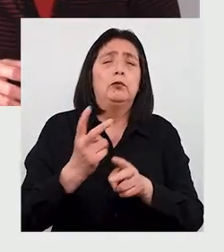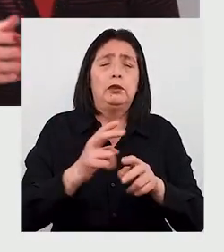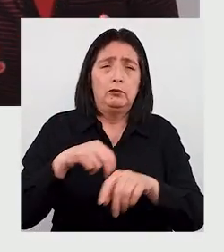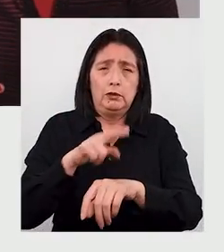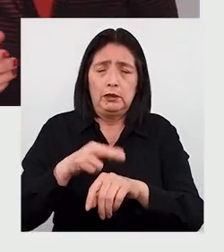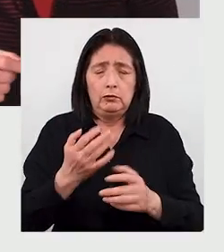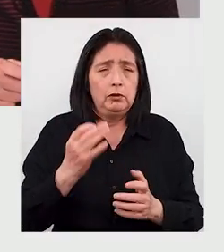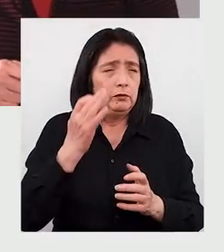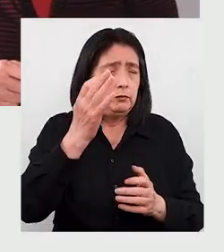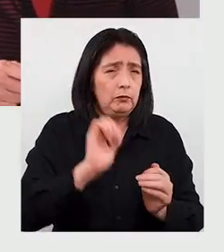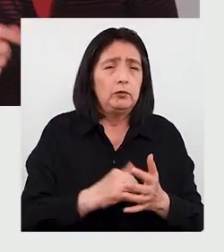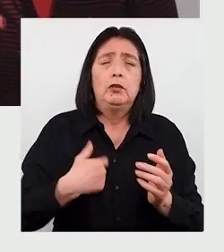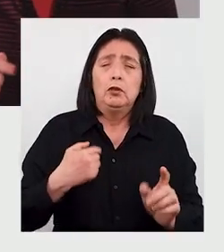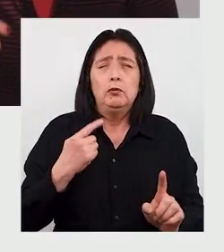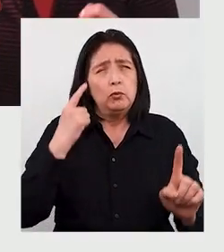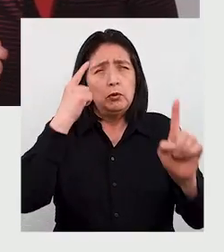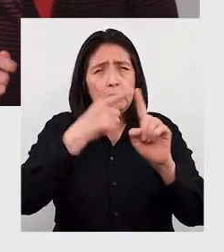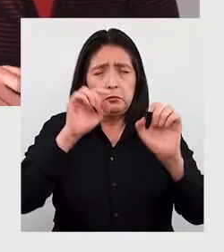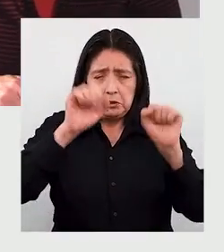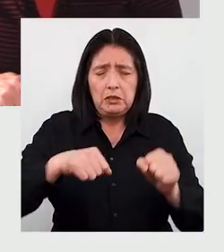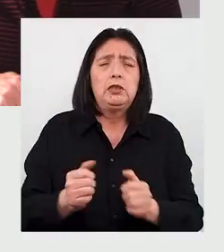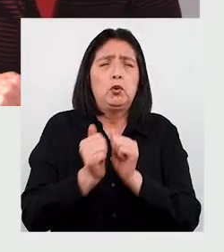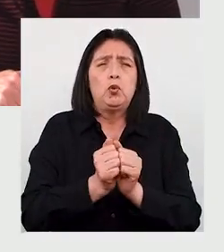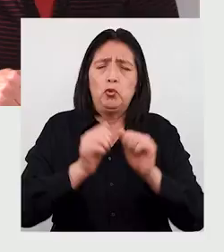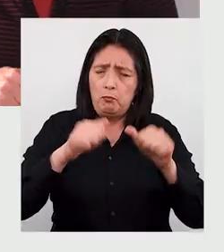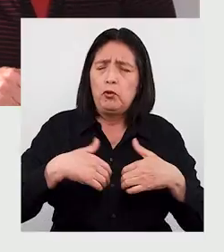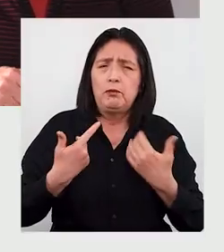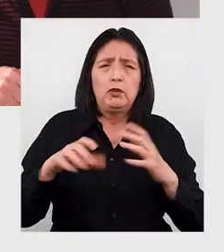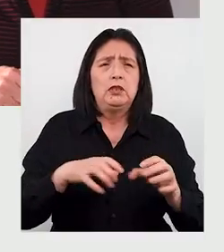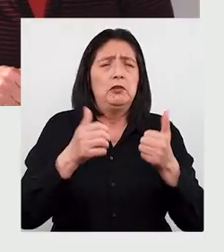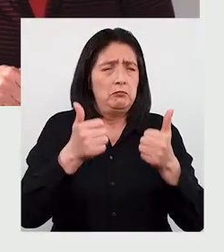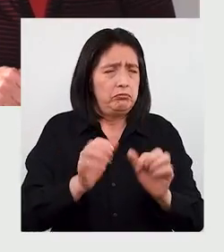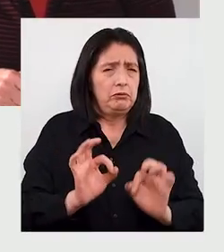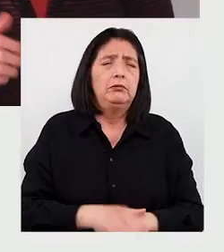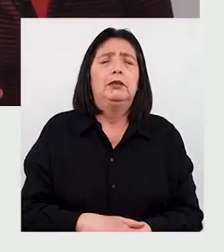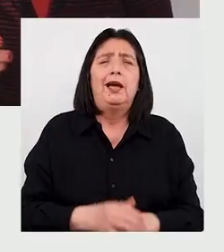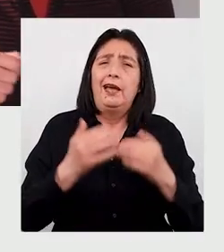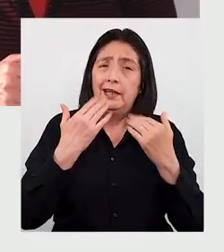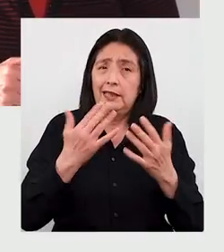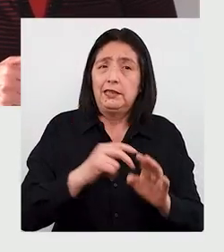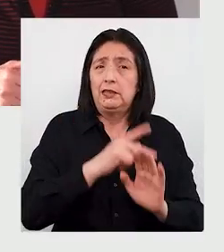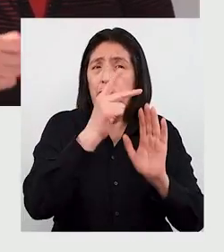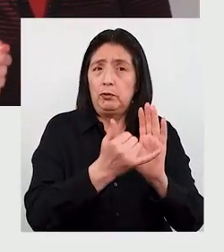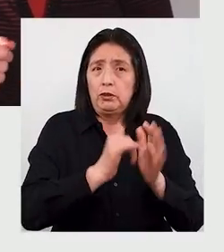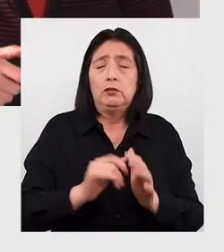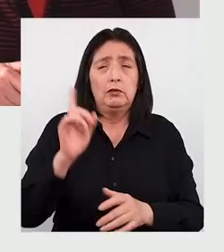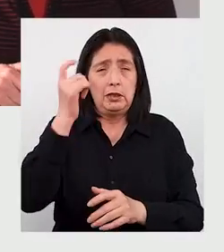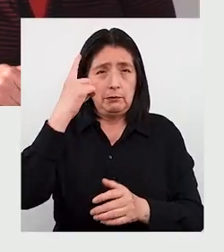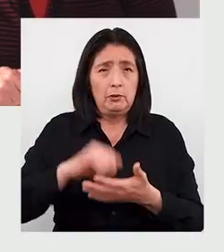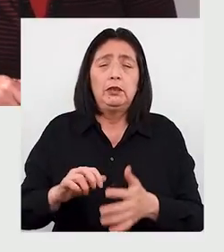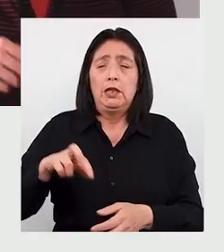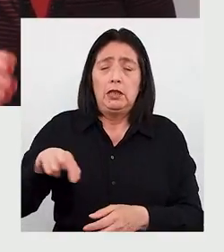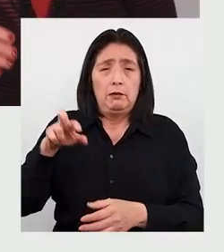sostenible. Tenemos un propósito y sabemos que juntos podemos hacerlo realidad. Gracias a este proyecto, la política